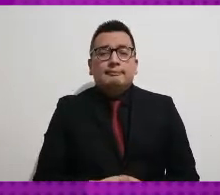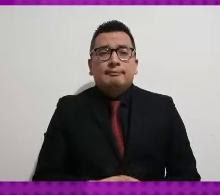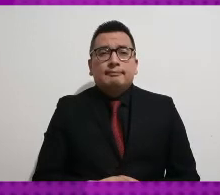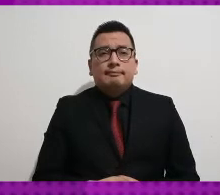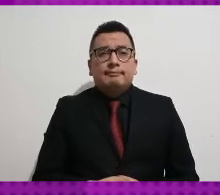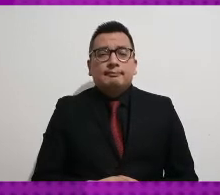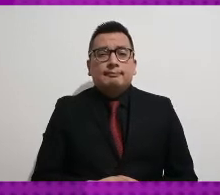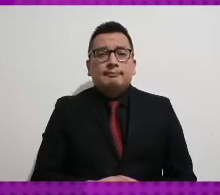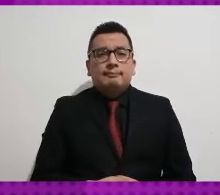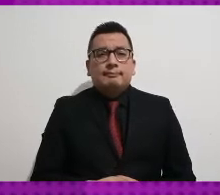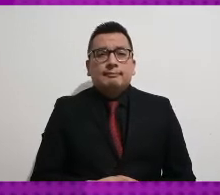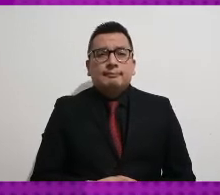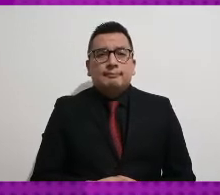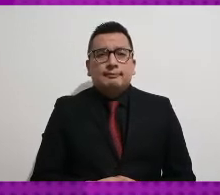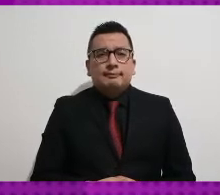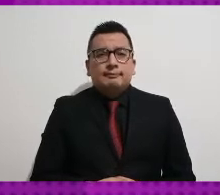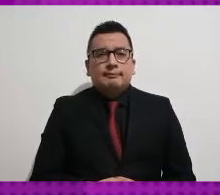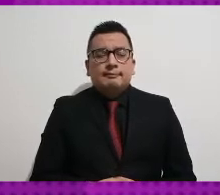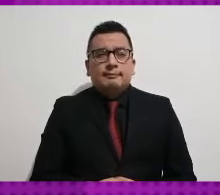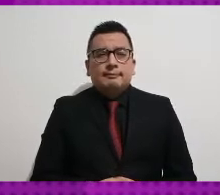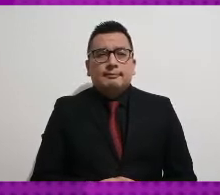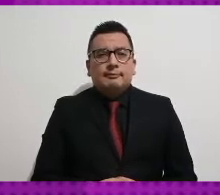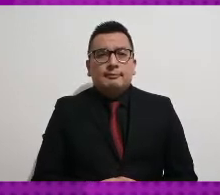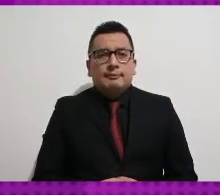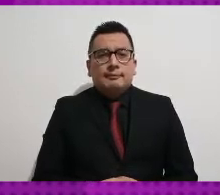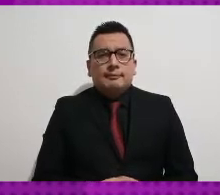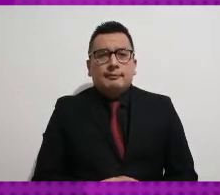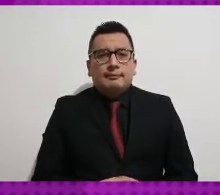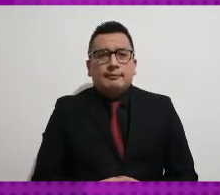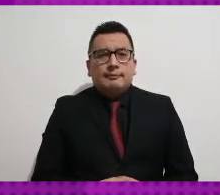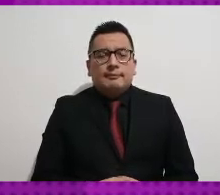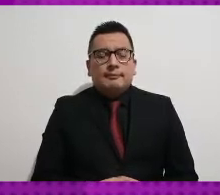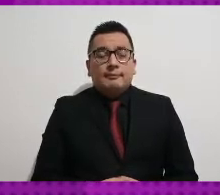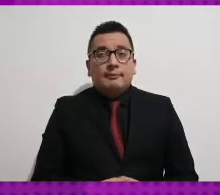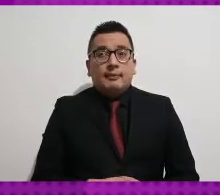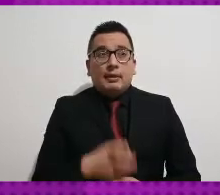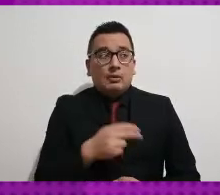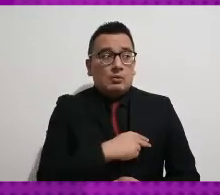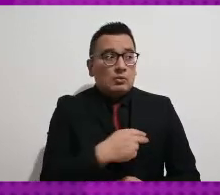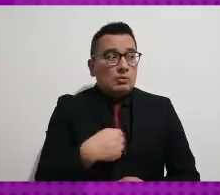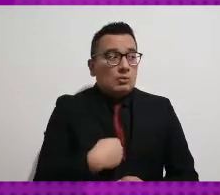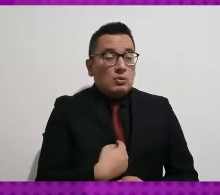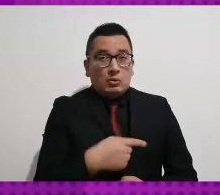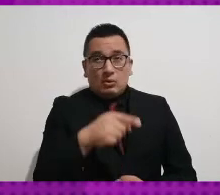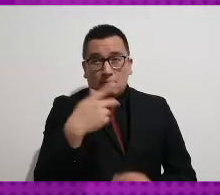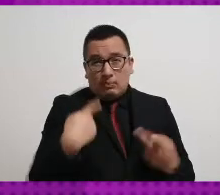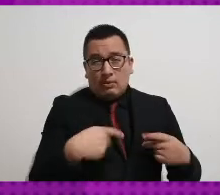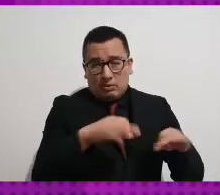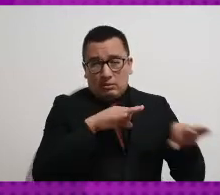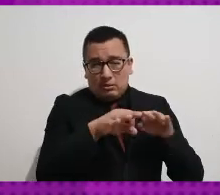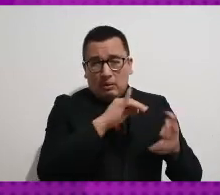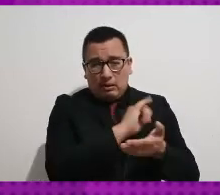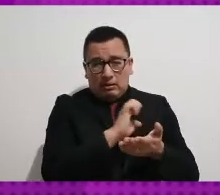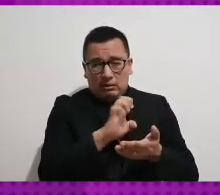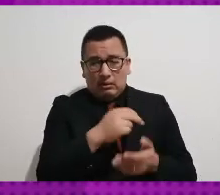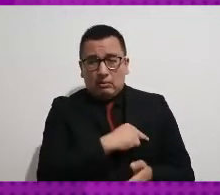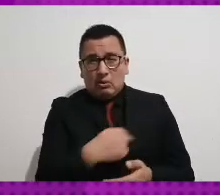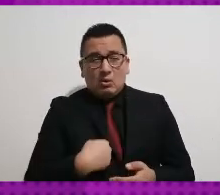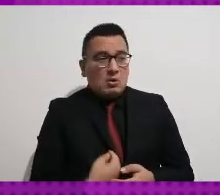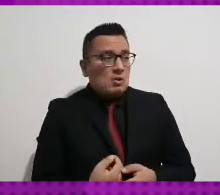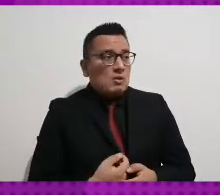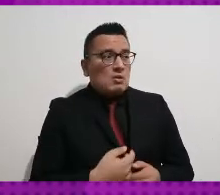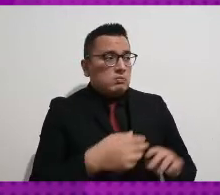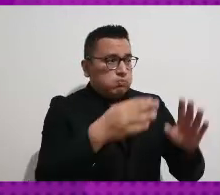control, que en su momento y a la fecha hemos hecho de conocimiento a todos los servidores públicos, ya que es una herramienta